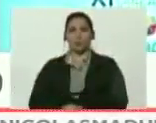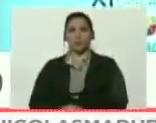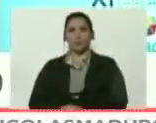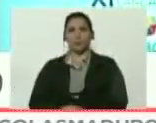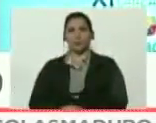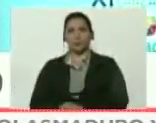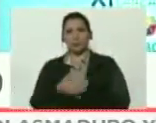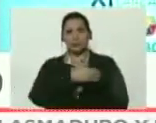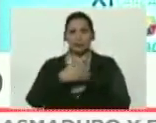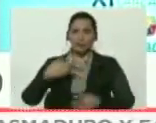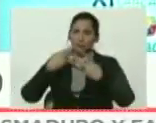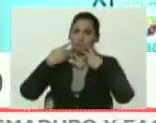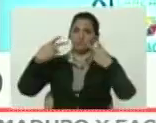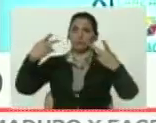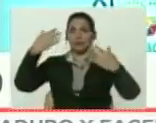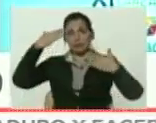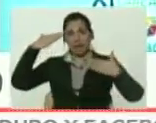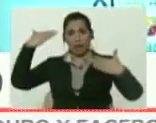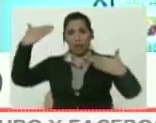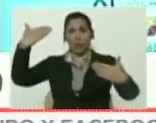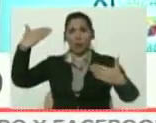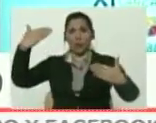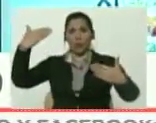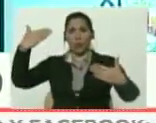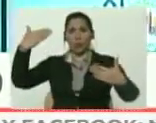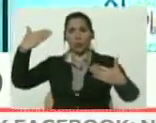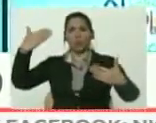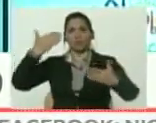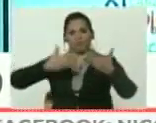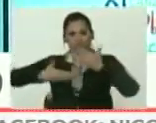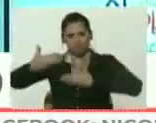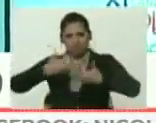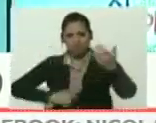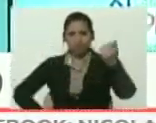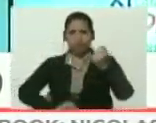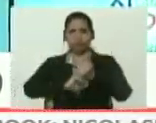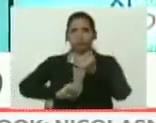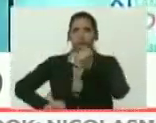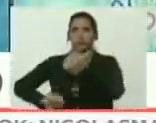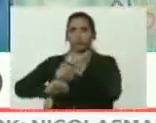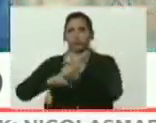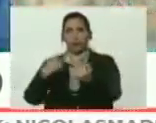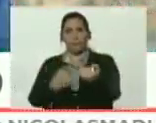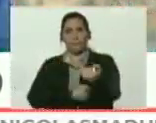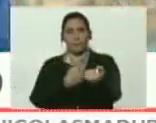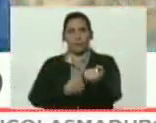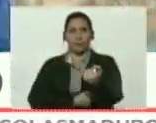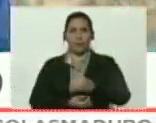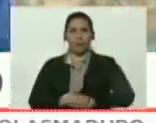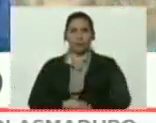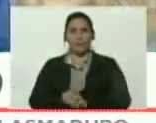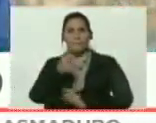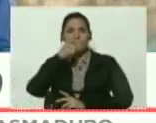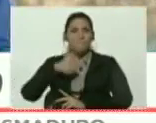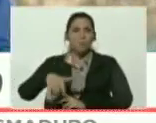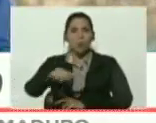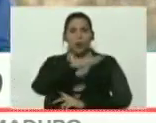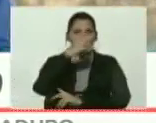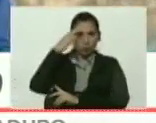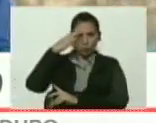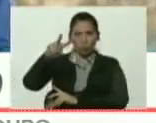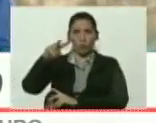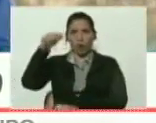Quiero enviar un saludo afectuoso, solidario, de hermandad al pueblo de Cuba